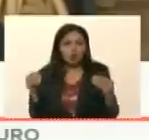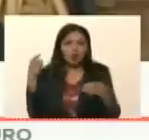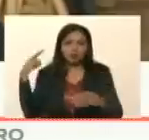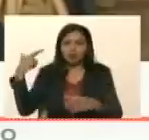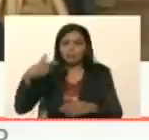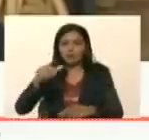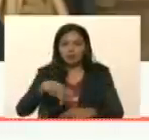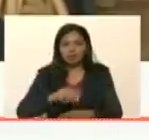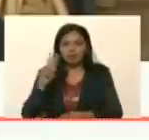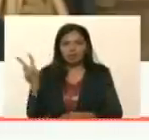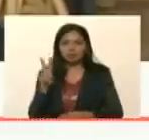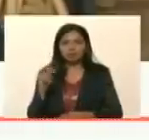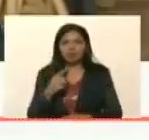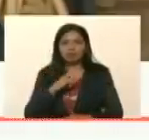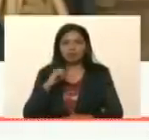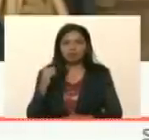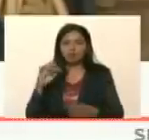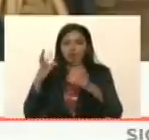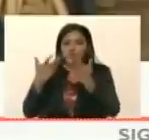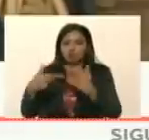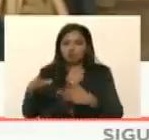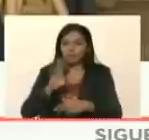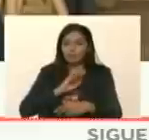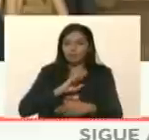nuestro país. Tenemos una industria